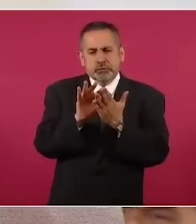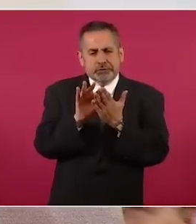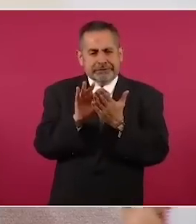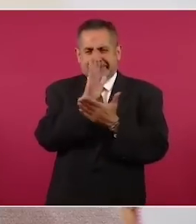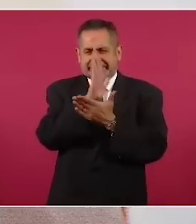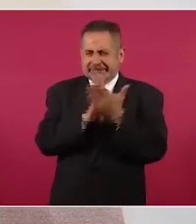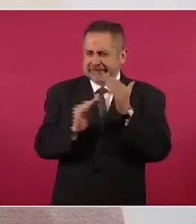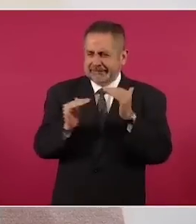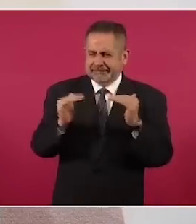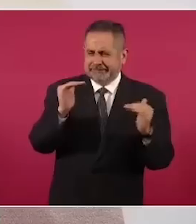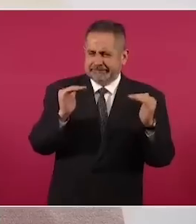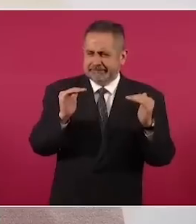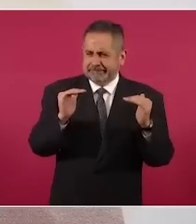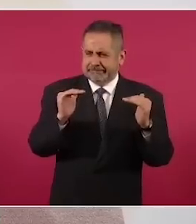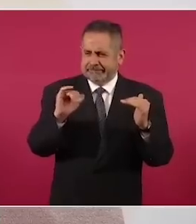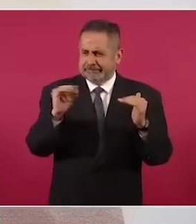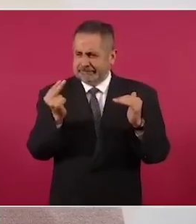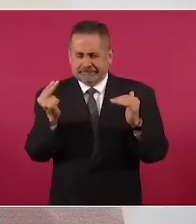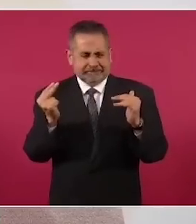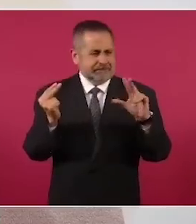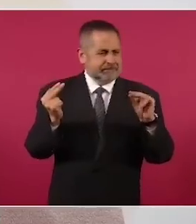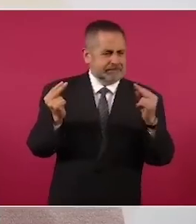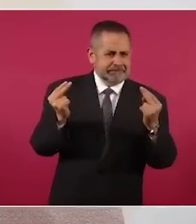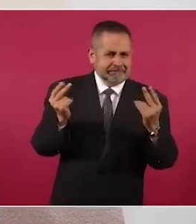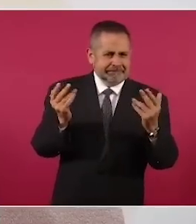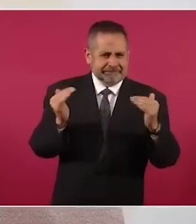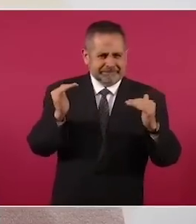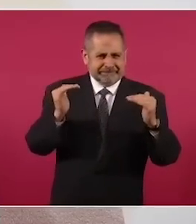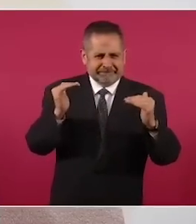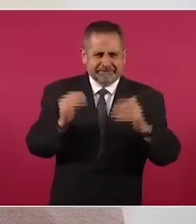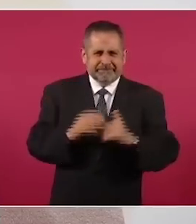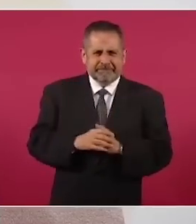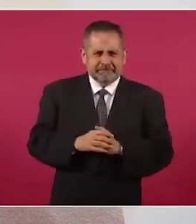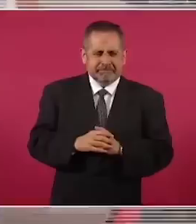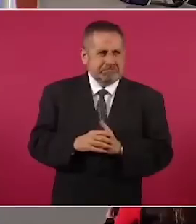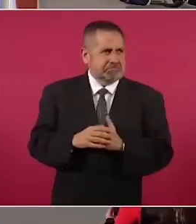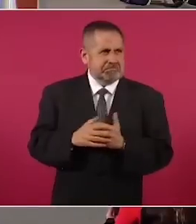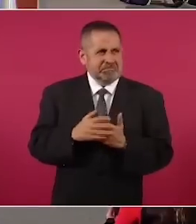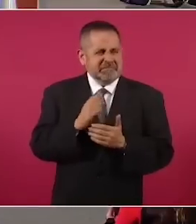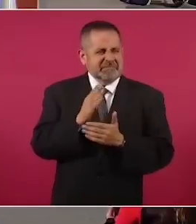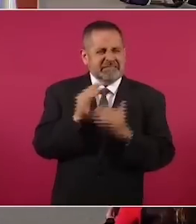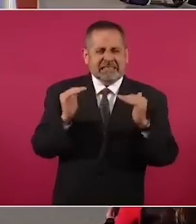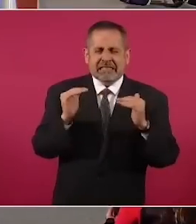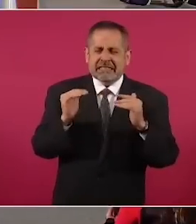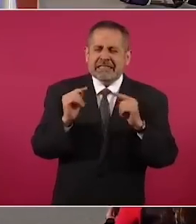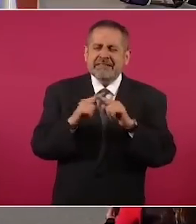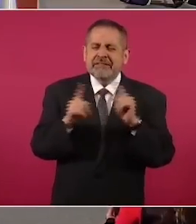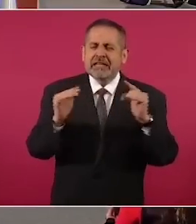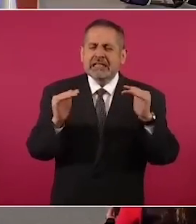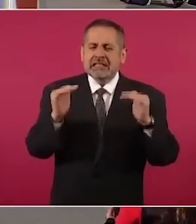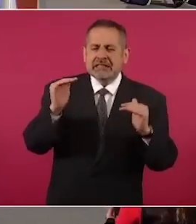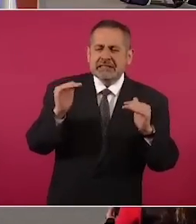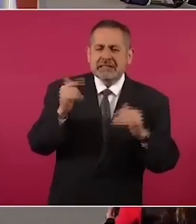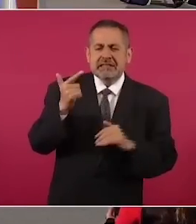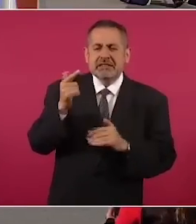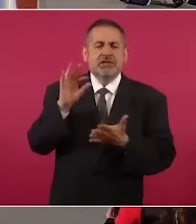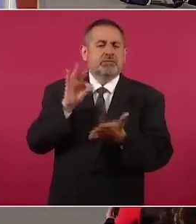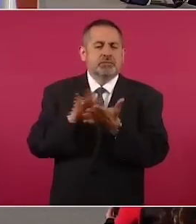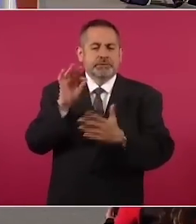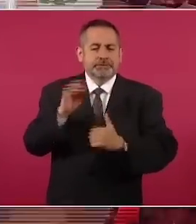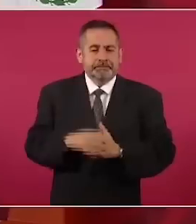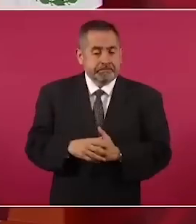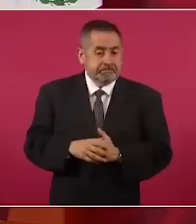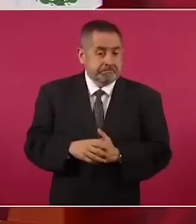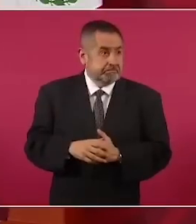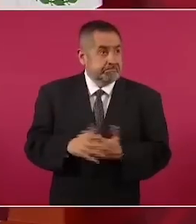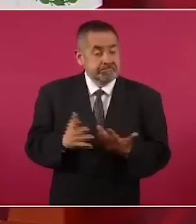Siete puntos. Está igual de